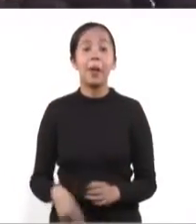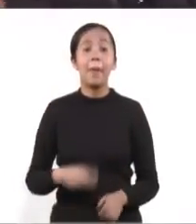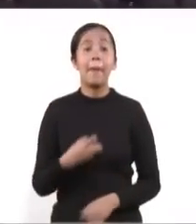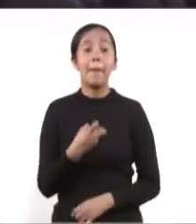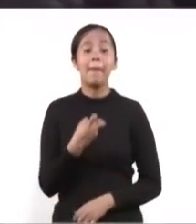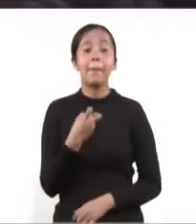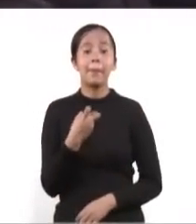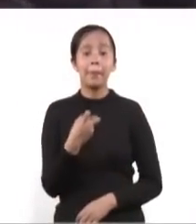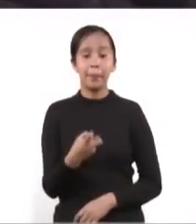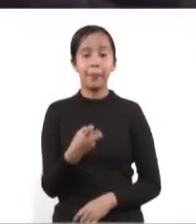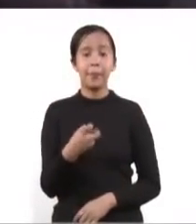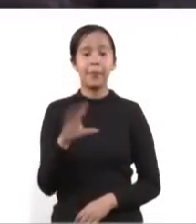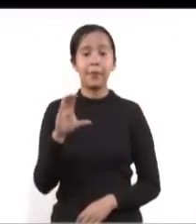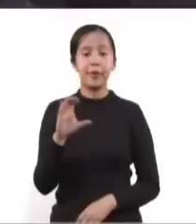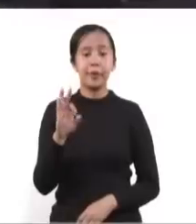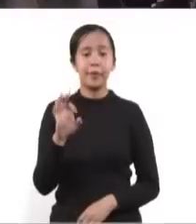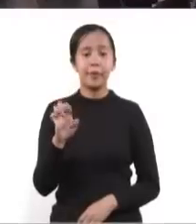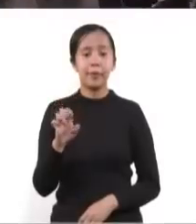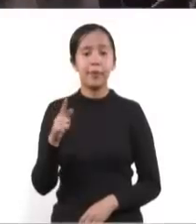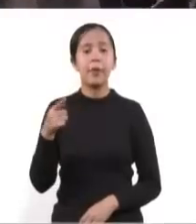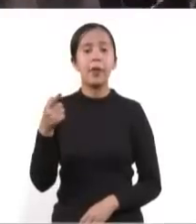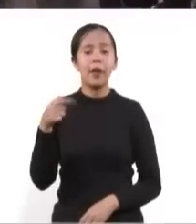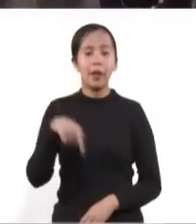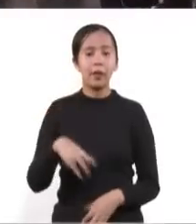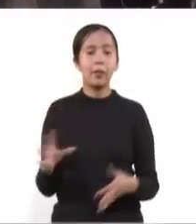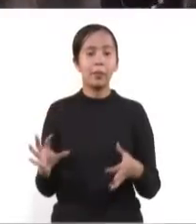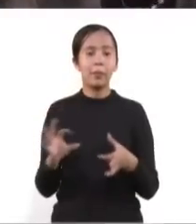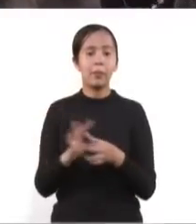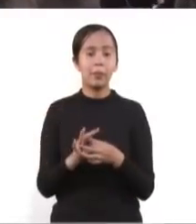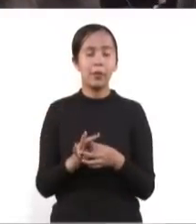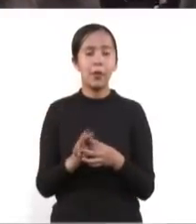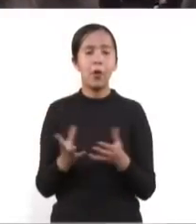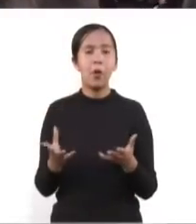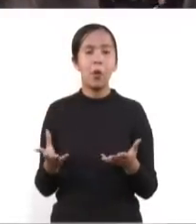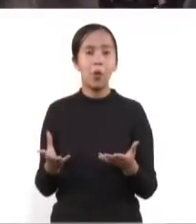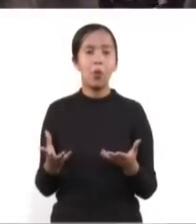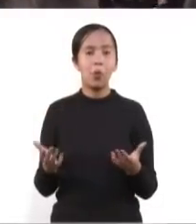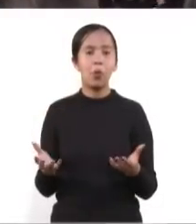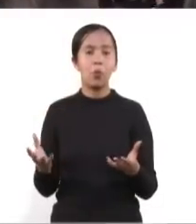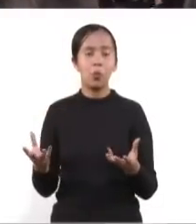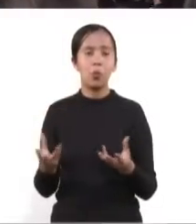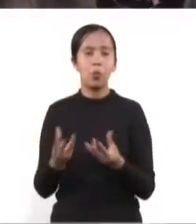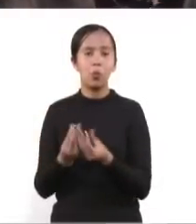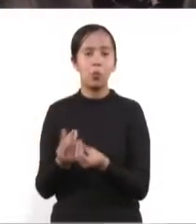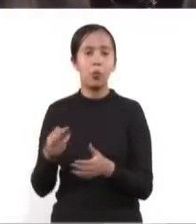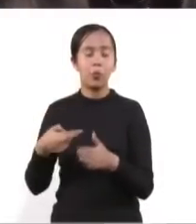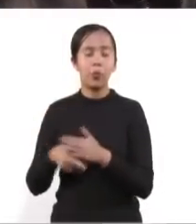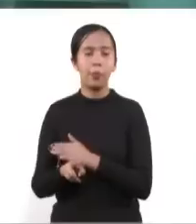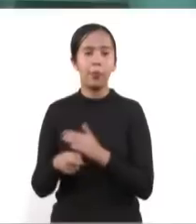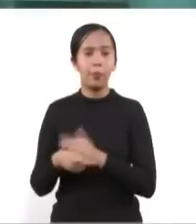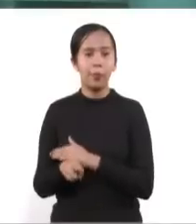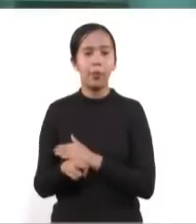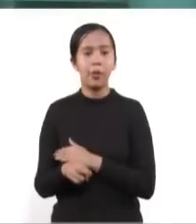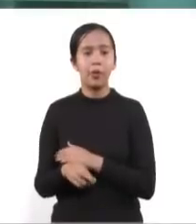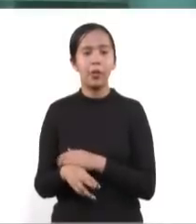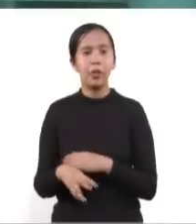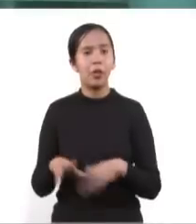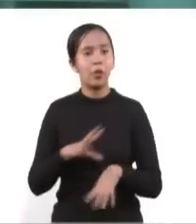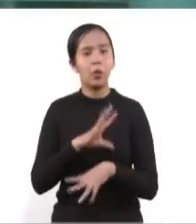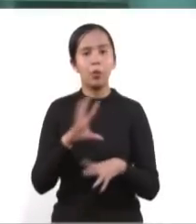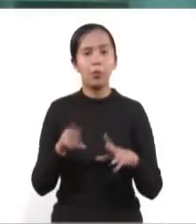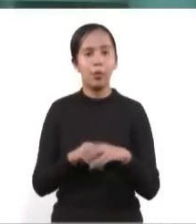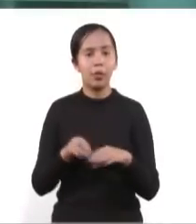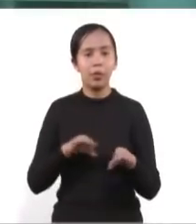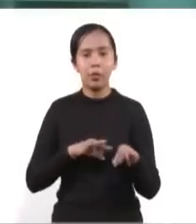Por eso la CFE está aquí y está con el metro y está con todo el trabajo que se realiza en